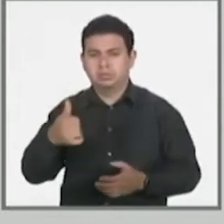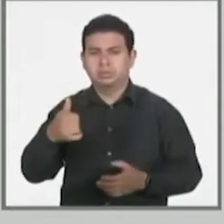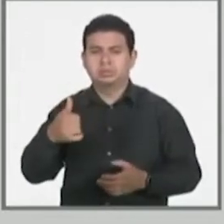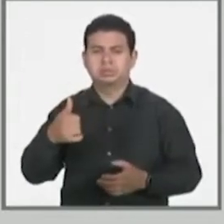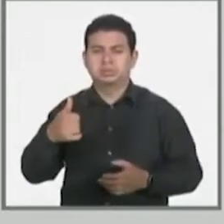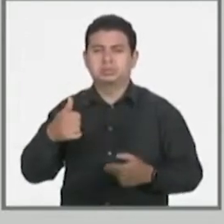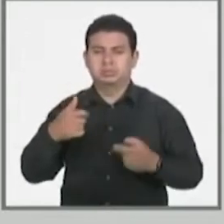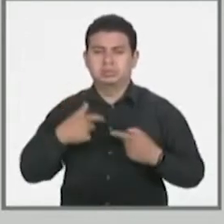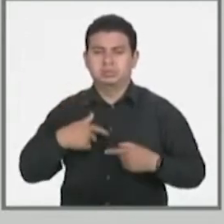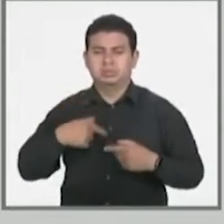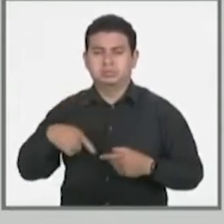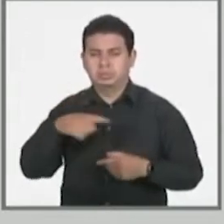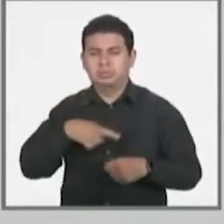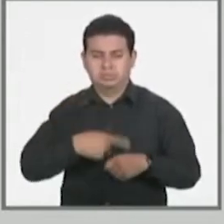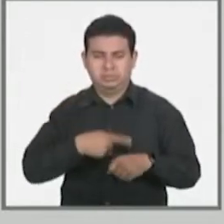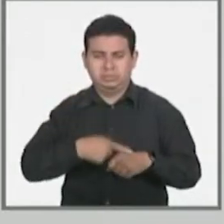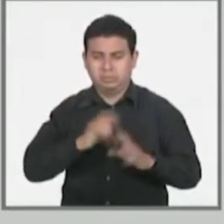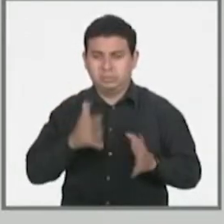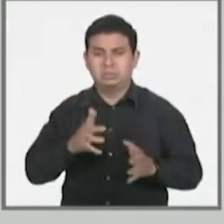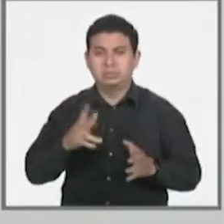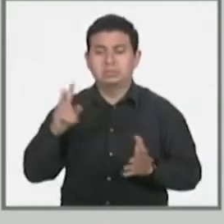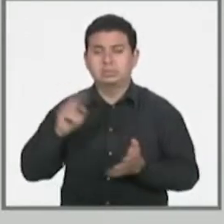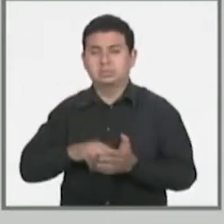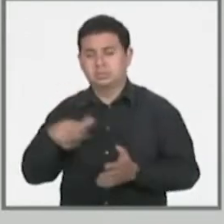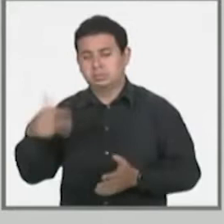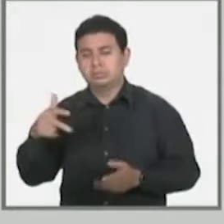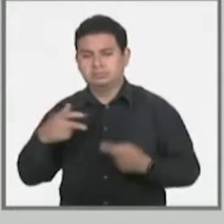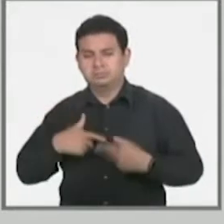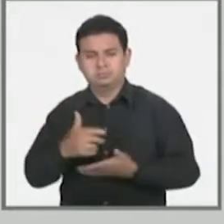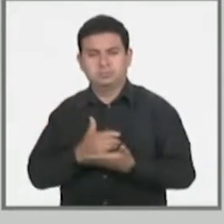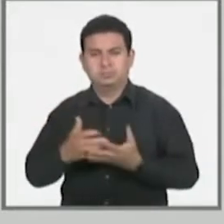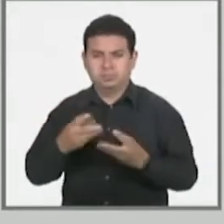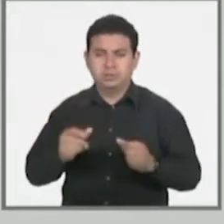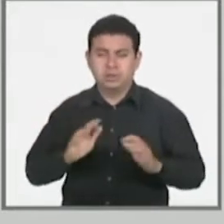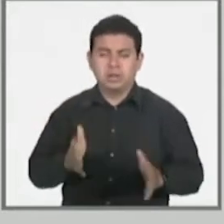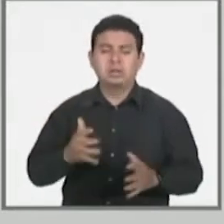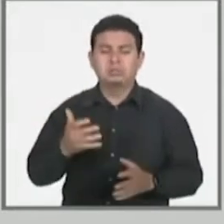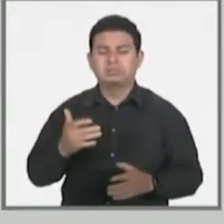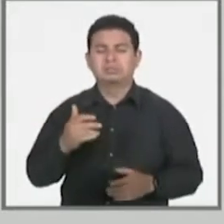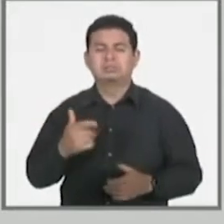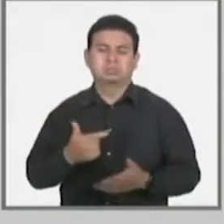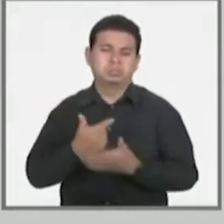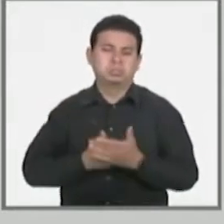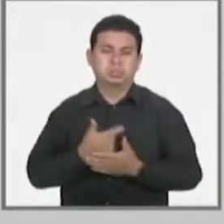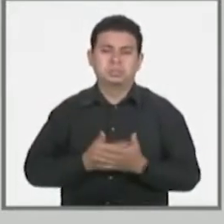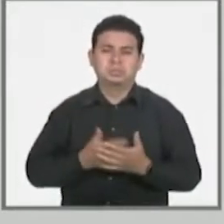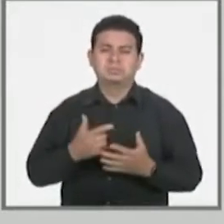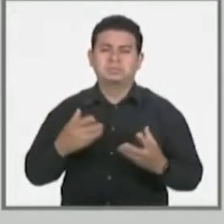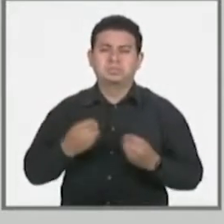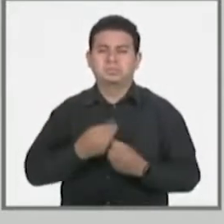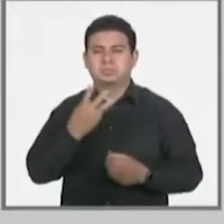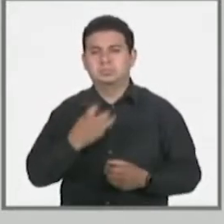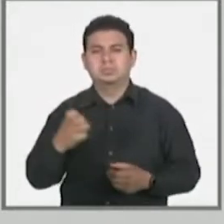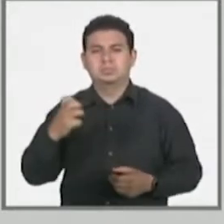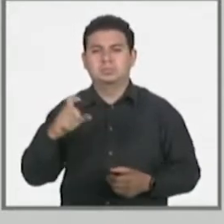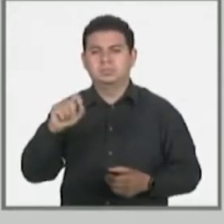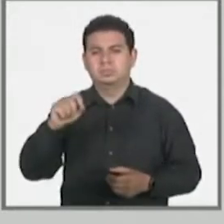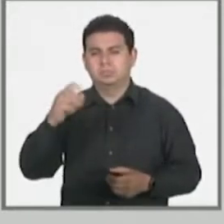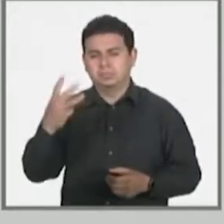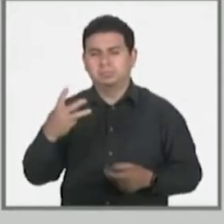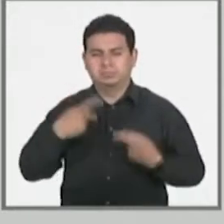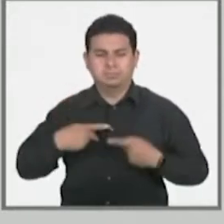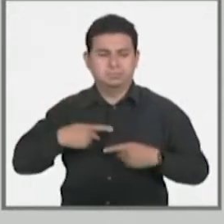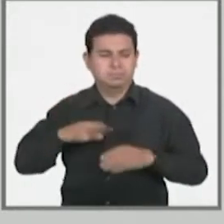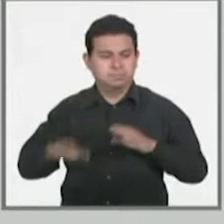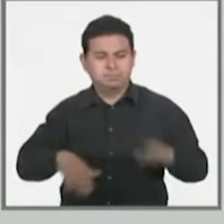casos confirmados de estos 2013 han sido recuperados y lamentablemente acumulan 323